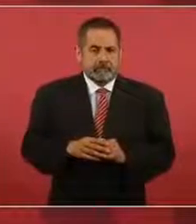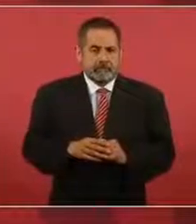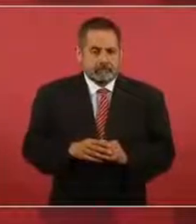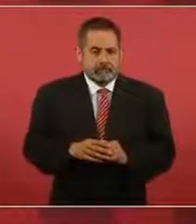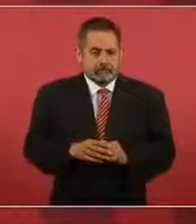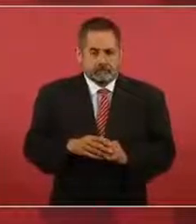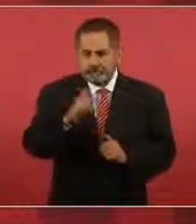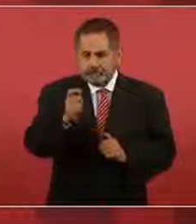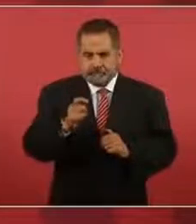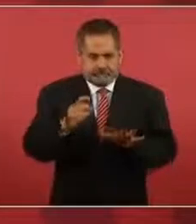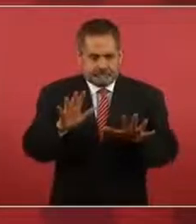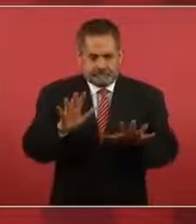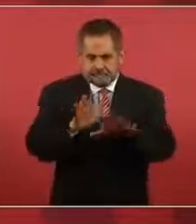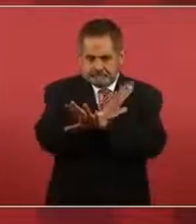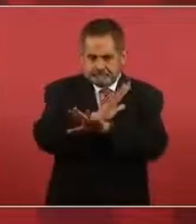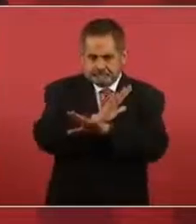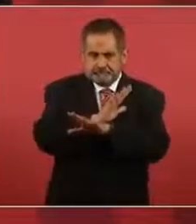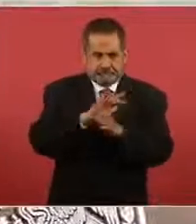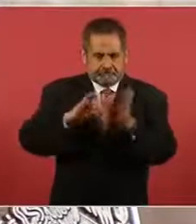el cambio.